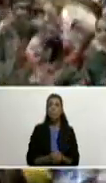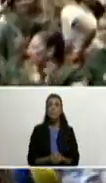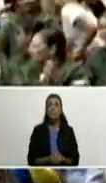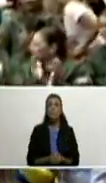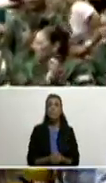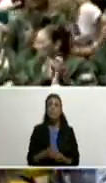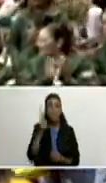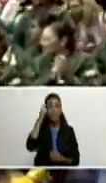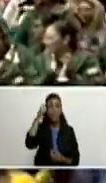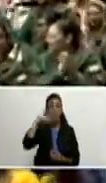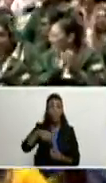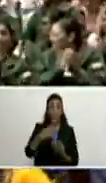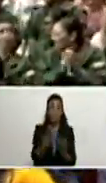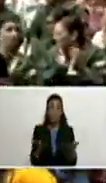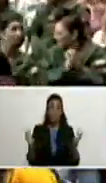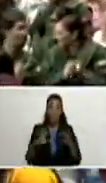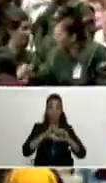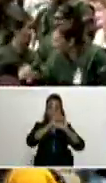Hoy,